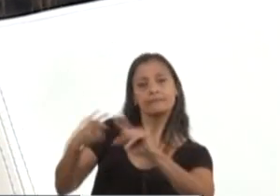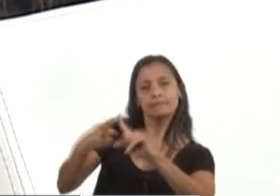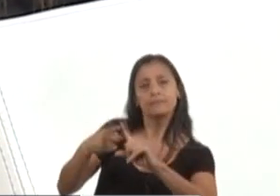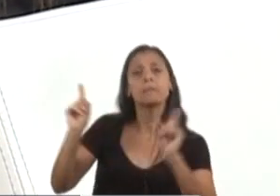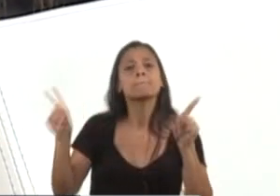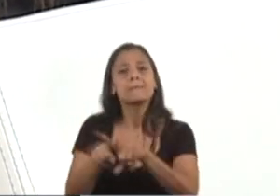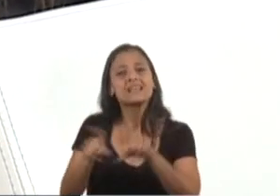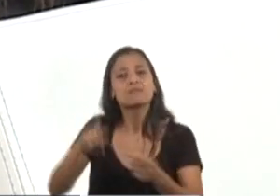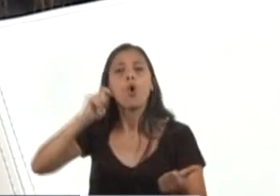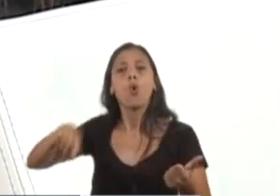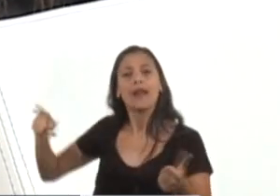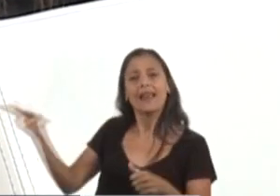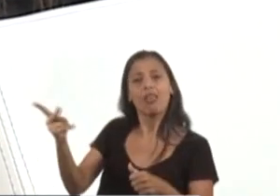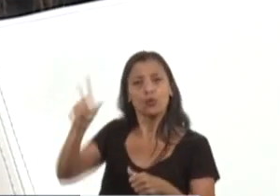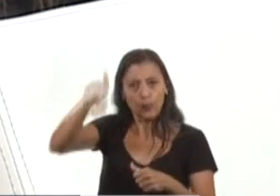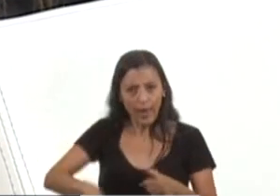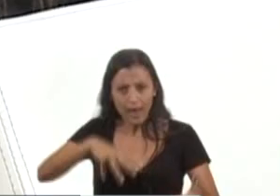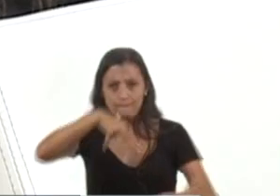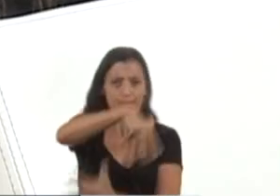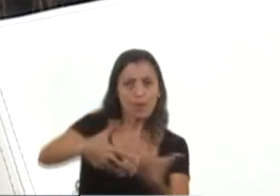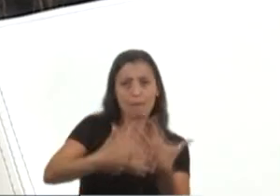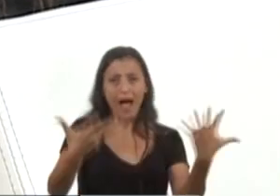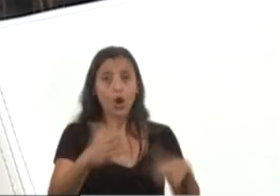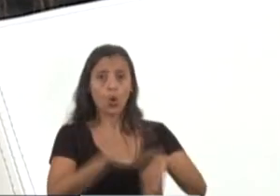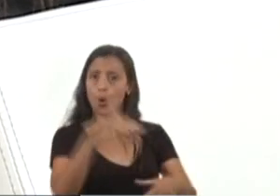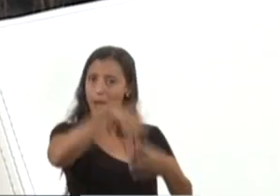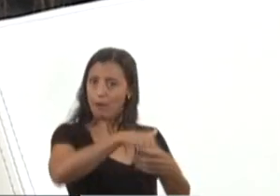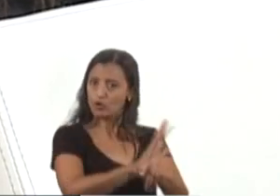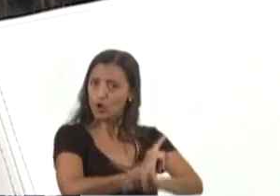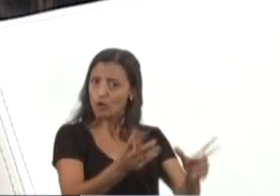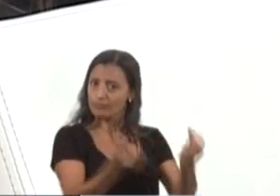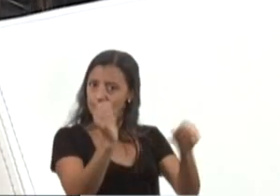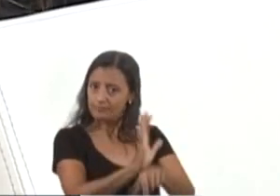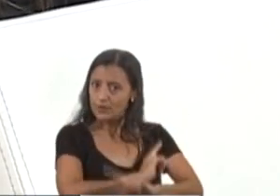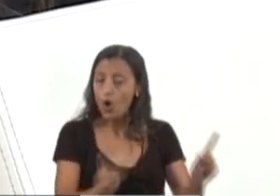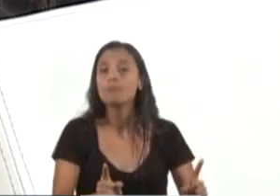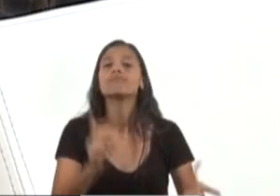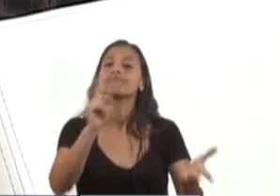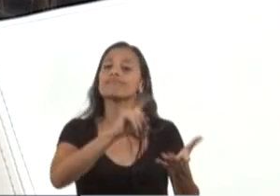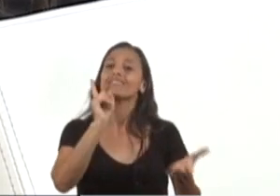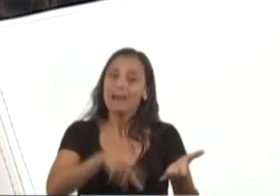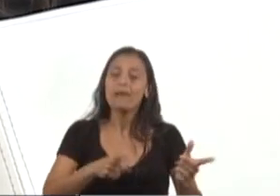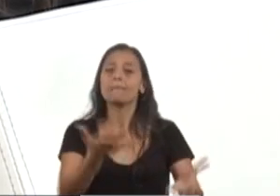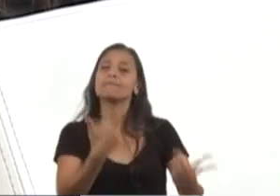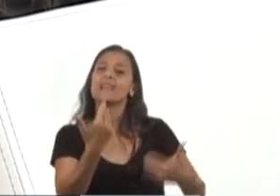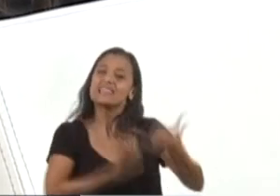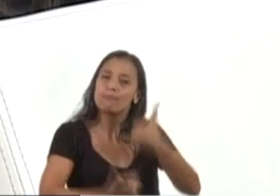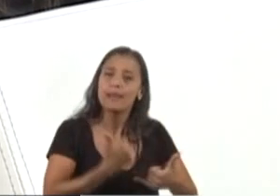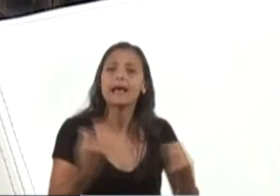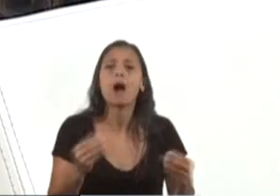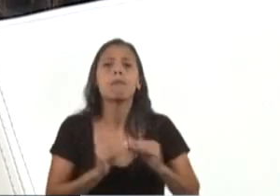Europea se resienten por este voto. Y una cosa agregada de otro tema es si nos podés explicar las razones por las que